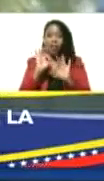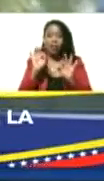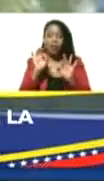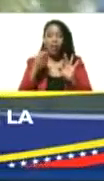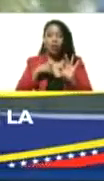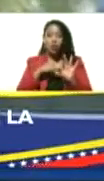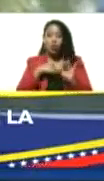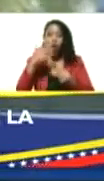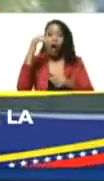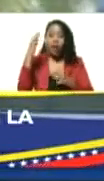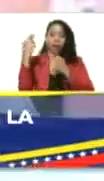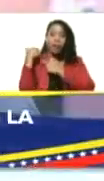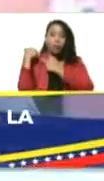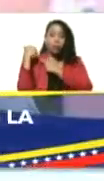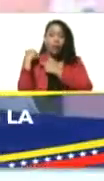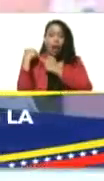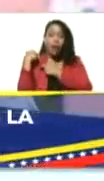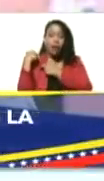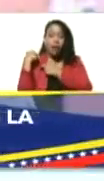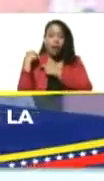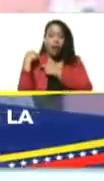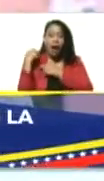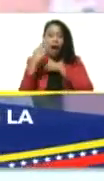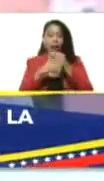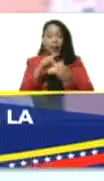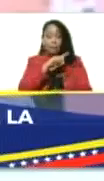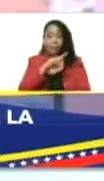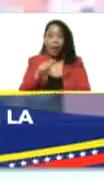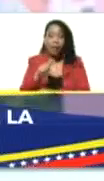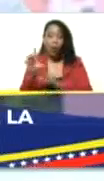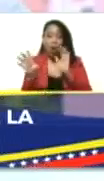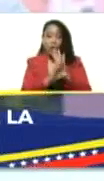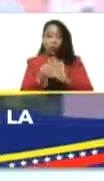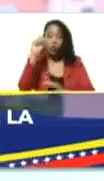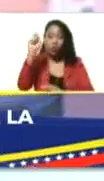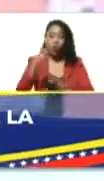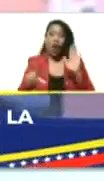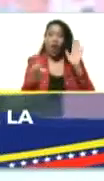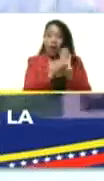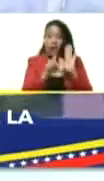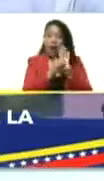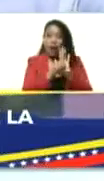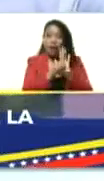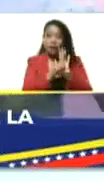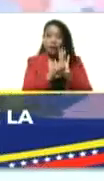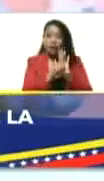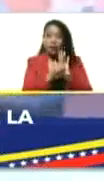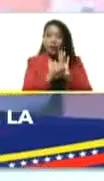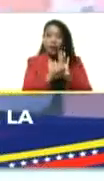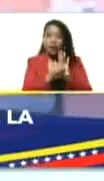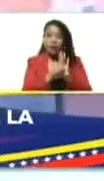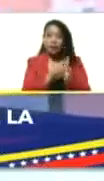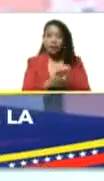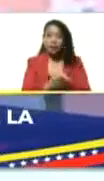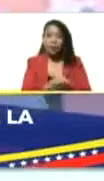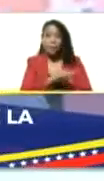en la responsabilidad, por mandato constitucional, por mandato legal, por mandato del